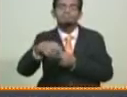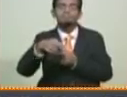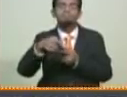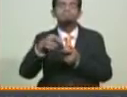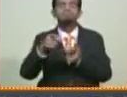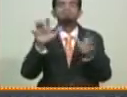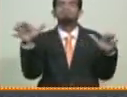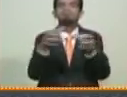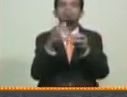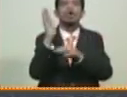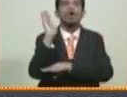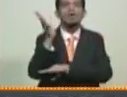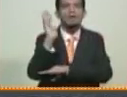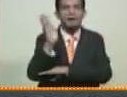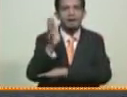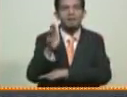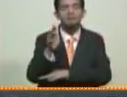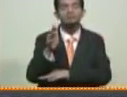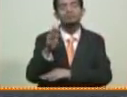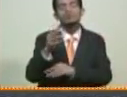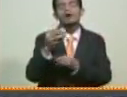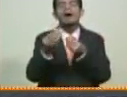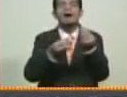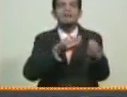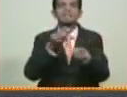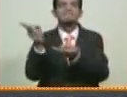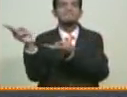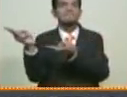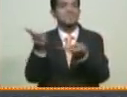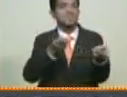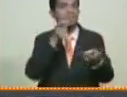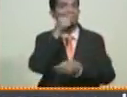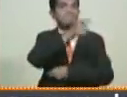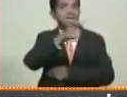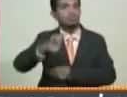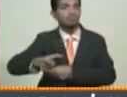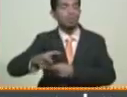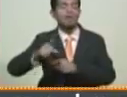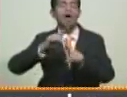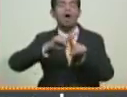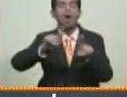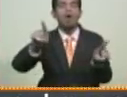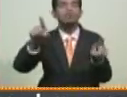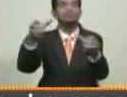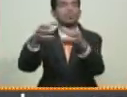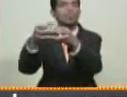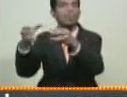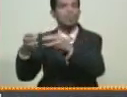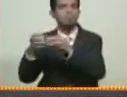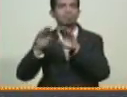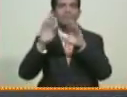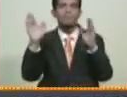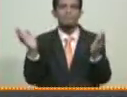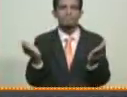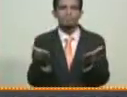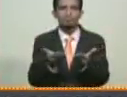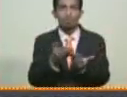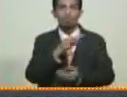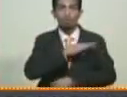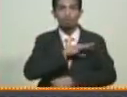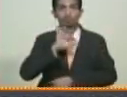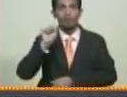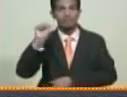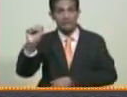a cursarle invitaciones a nuestros amigos de los distintos partidos, amigos en el mundo, para que